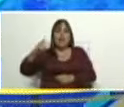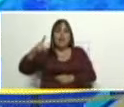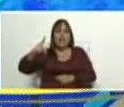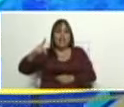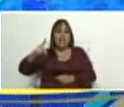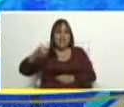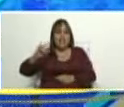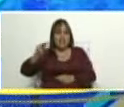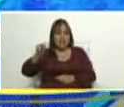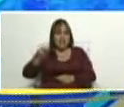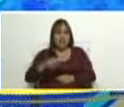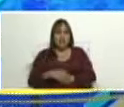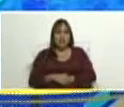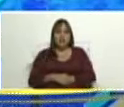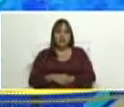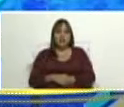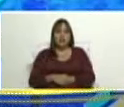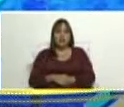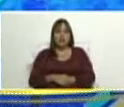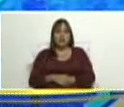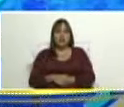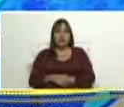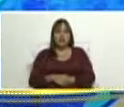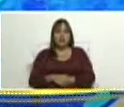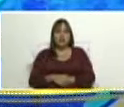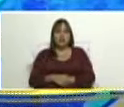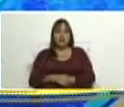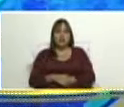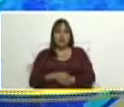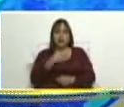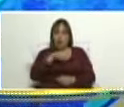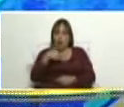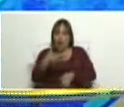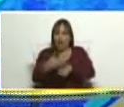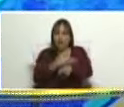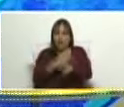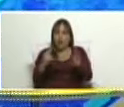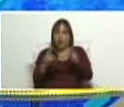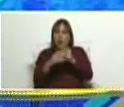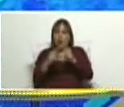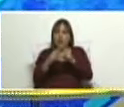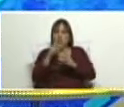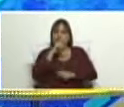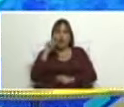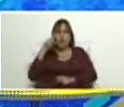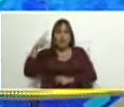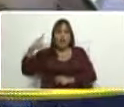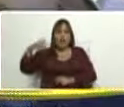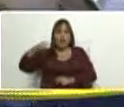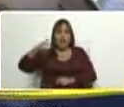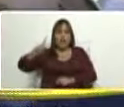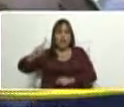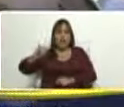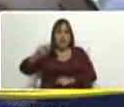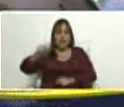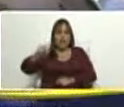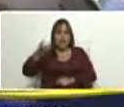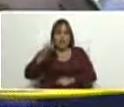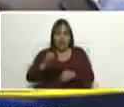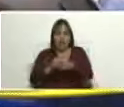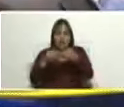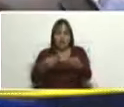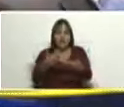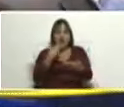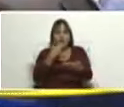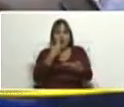español antes, ¿verdad? Nosotros los antiguos, Castro Sotelo, los más antiguos, llegaban los libritos rojos de Mao